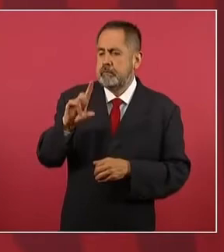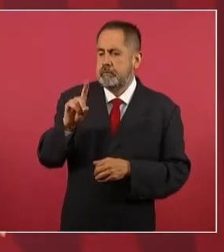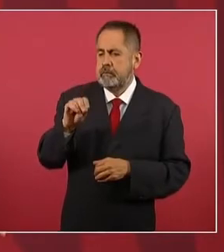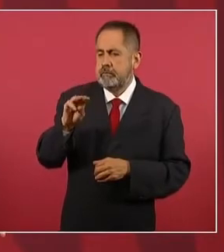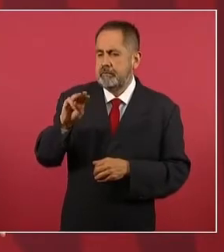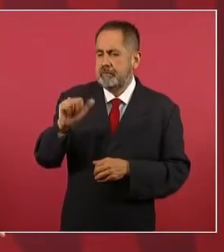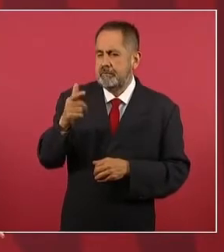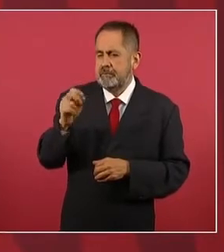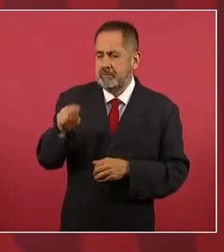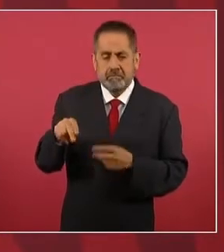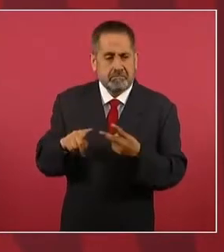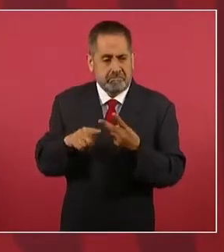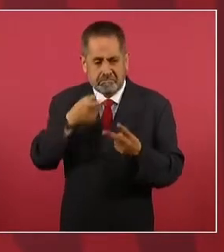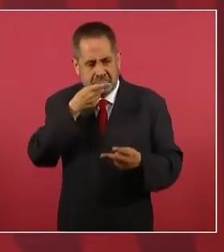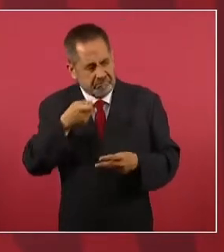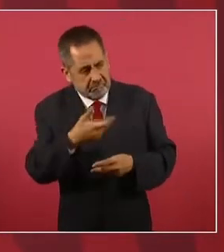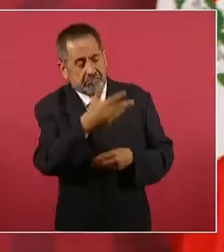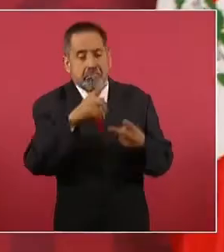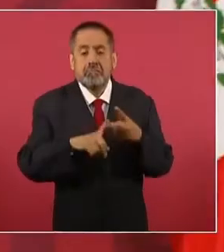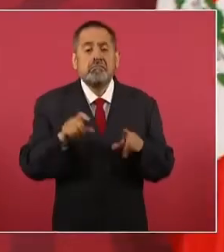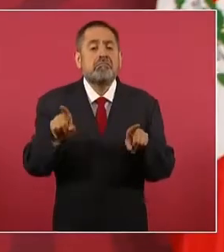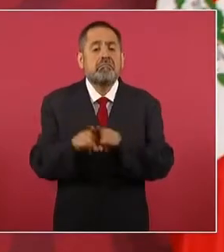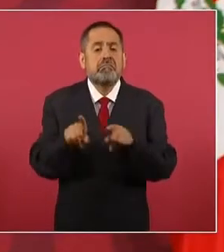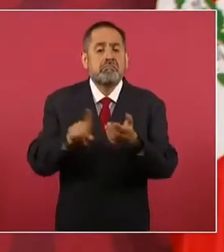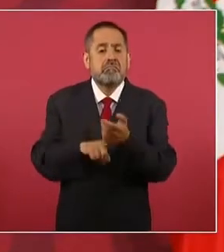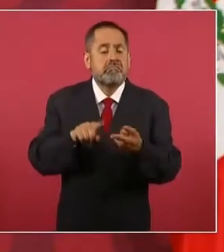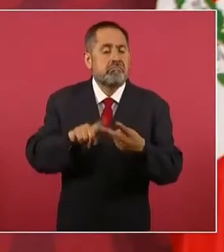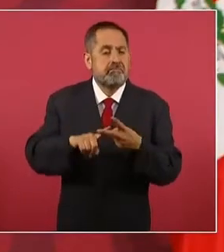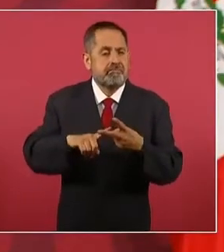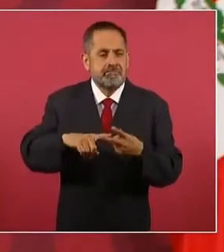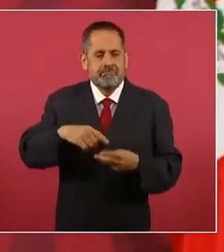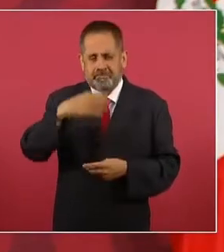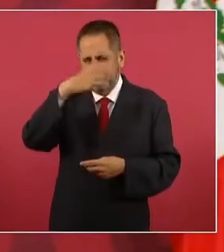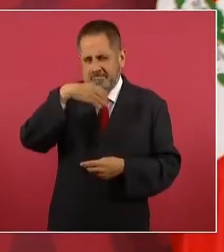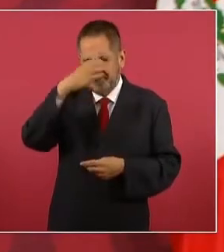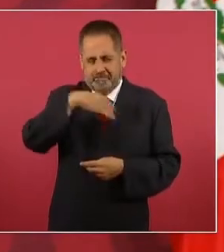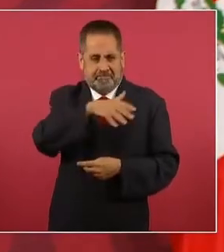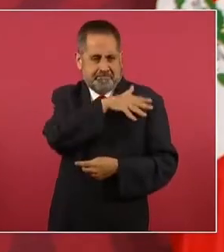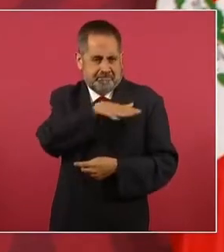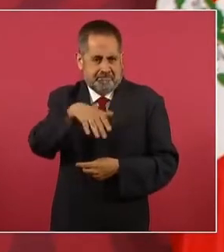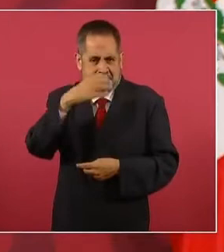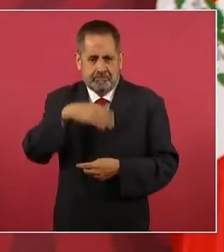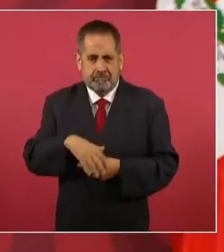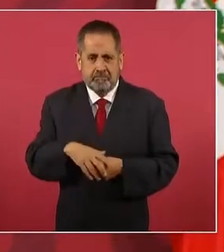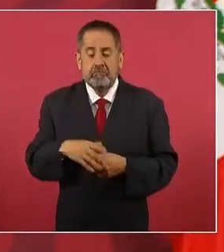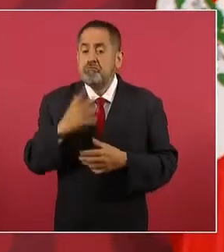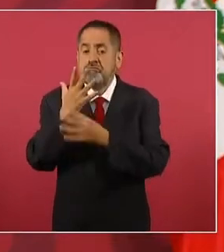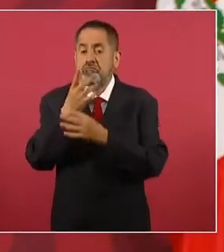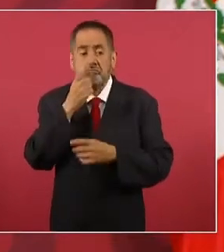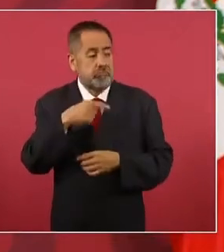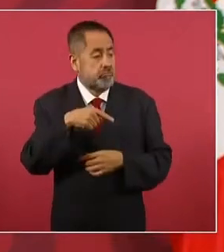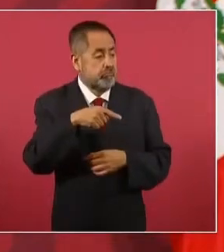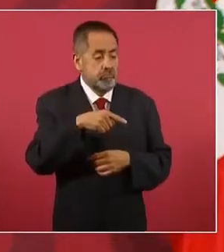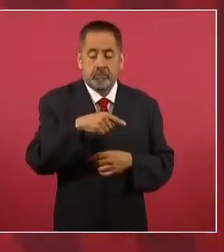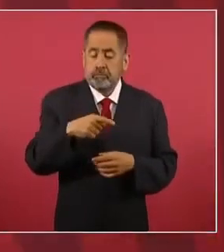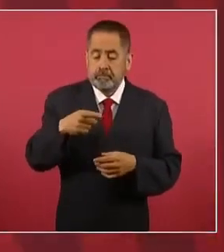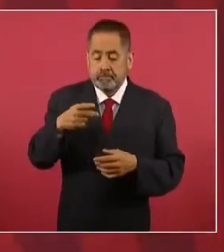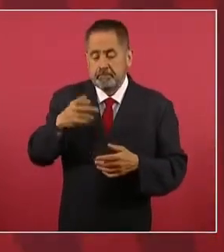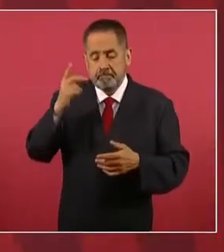lo mismo el general Cárdenas. Quien entrega recursos naturales a